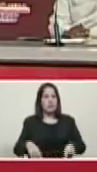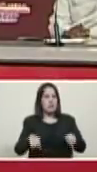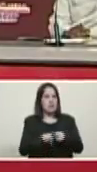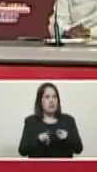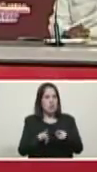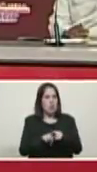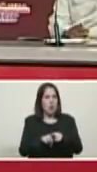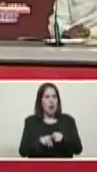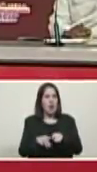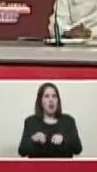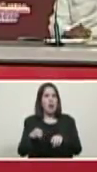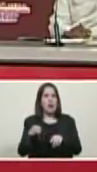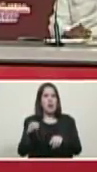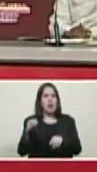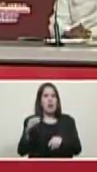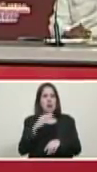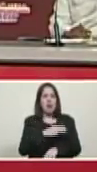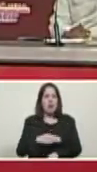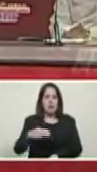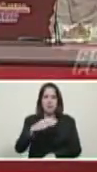cultura corazón adentro